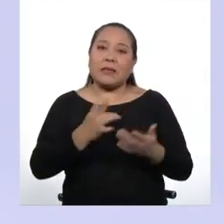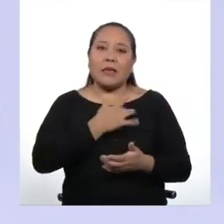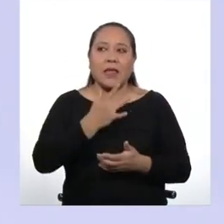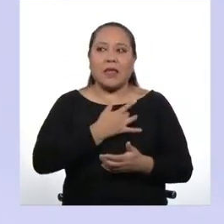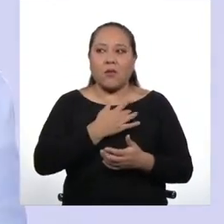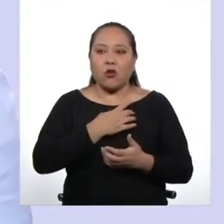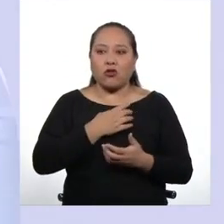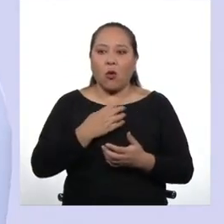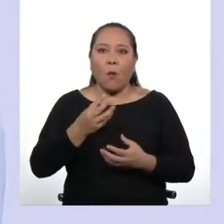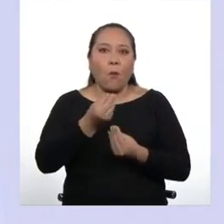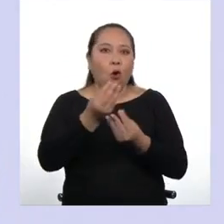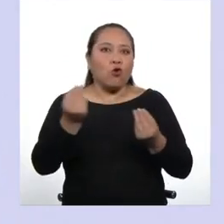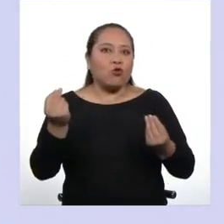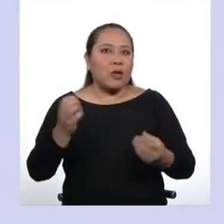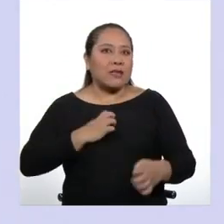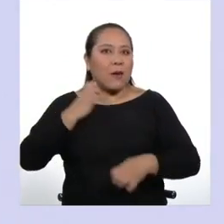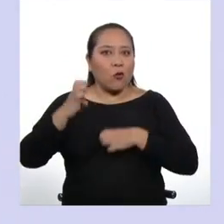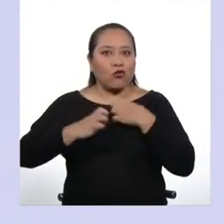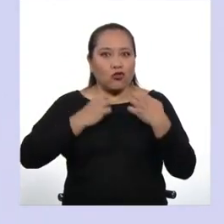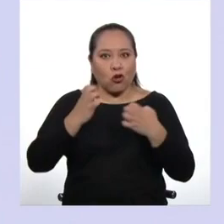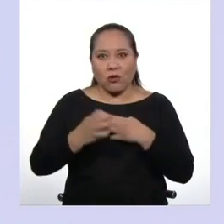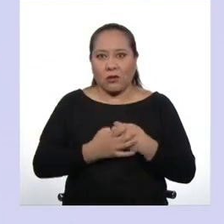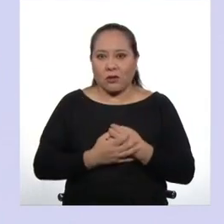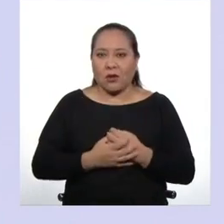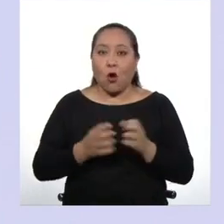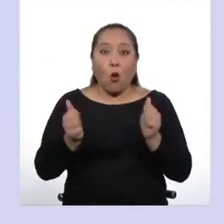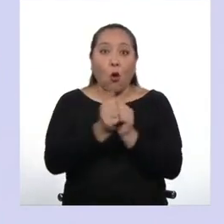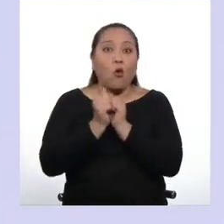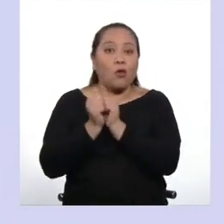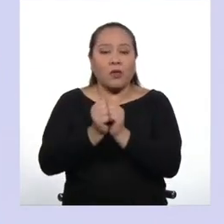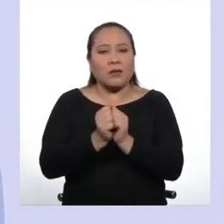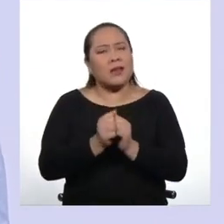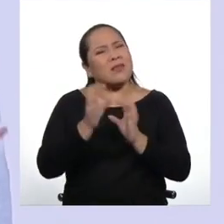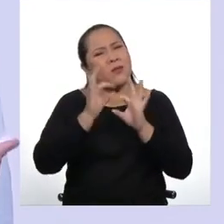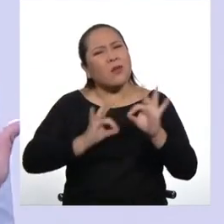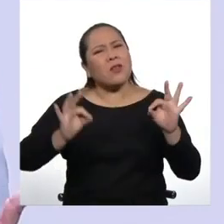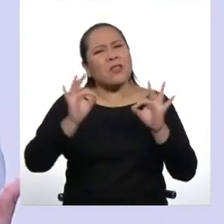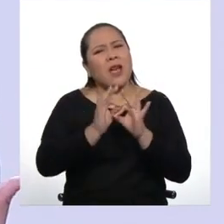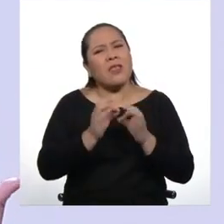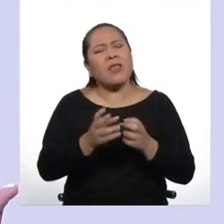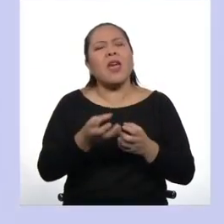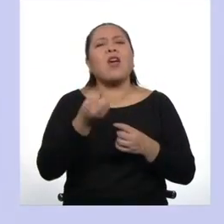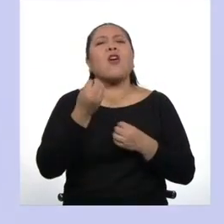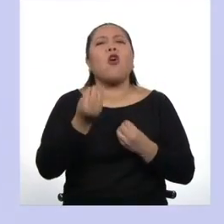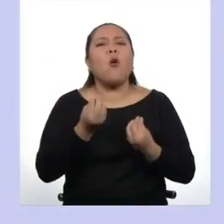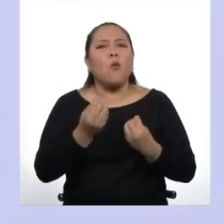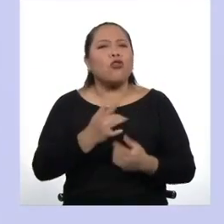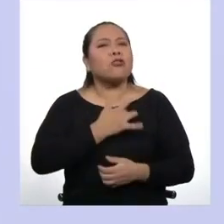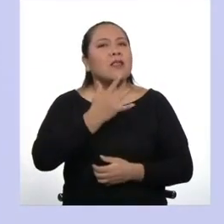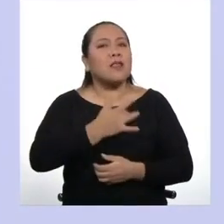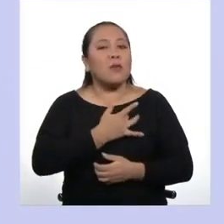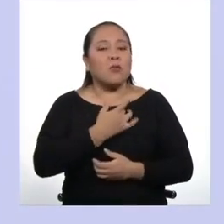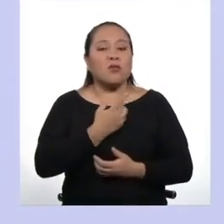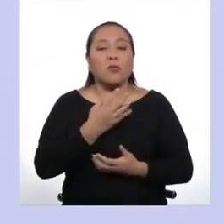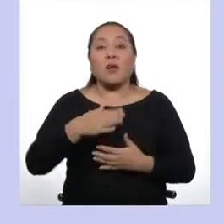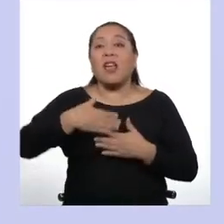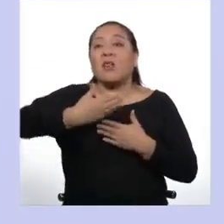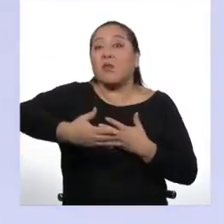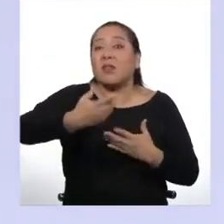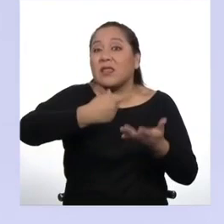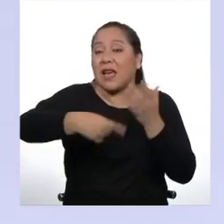emoción al mismo tiempo. Por eso es bueno darnos cuenta de lo que sentimos para pensar qué hacer con eso. Así es,